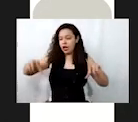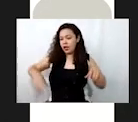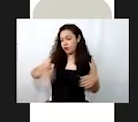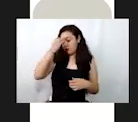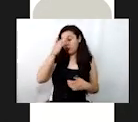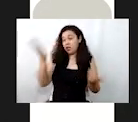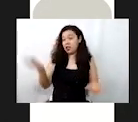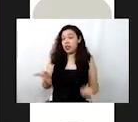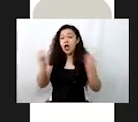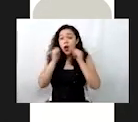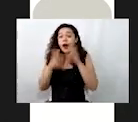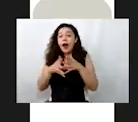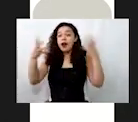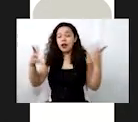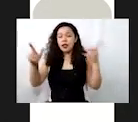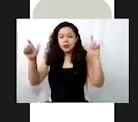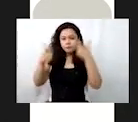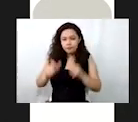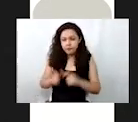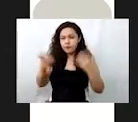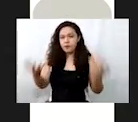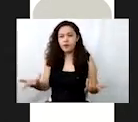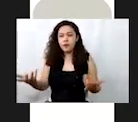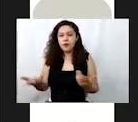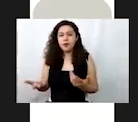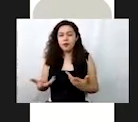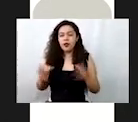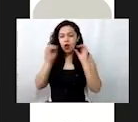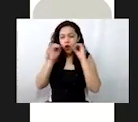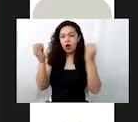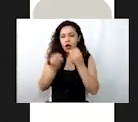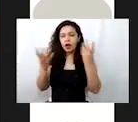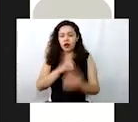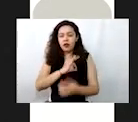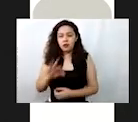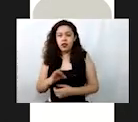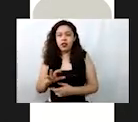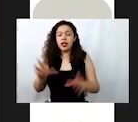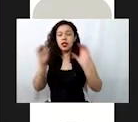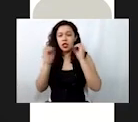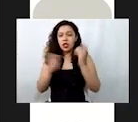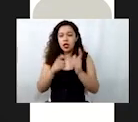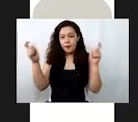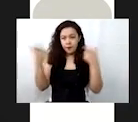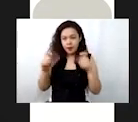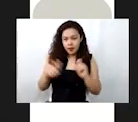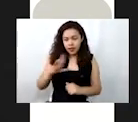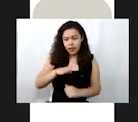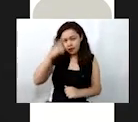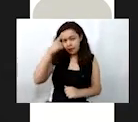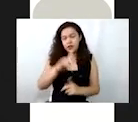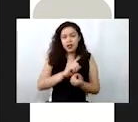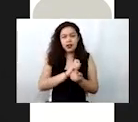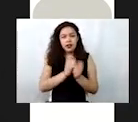lo grande, pequeña que pueda ser una organización. Hay organizaciones pequeñas que han transformado la